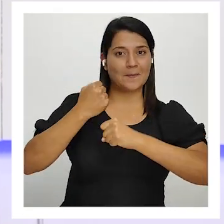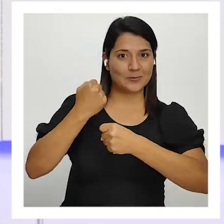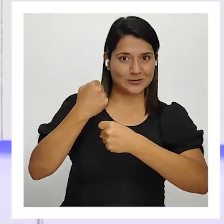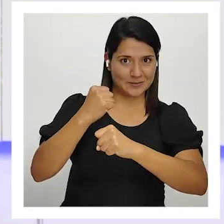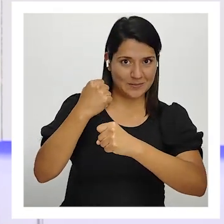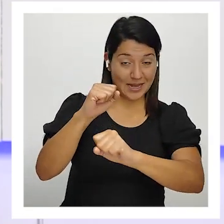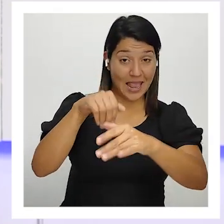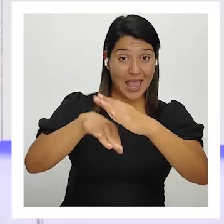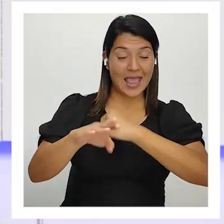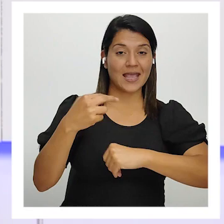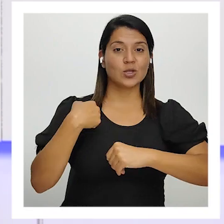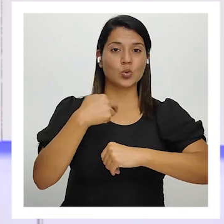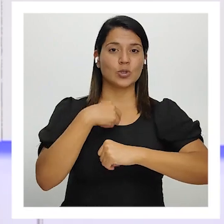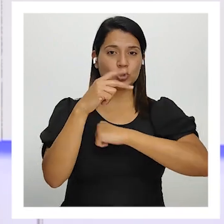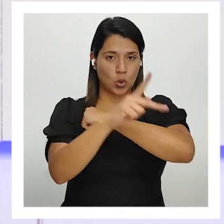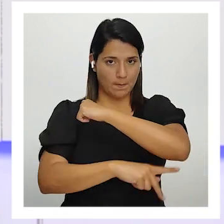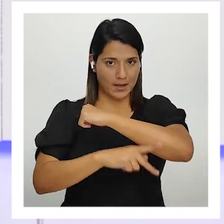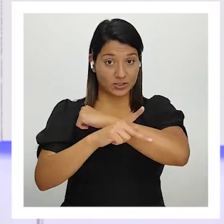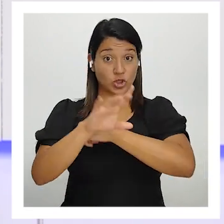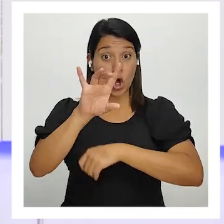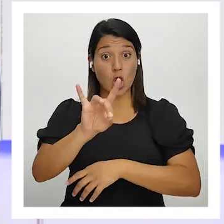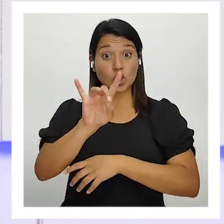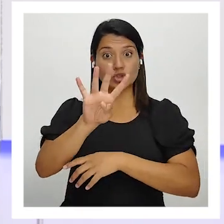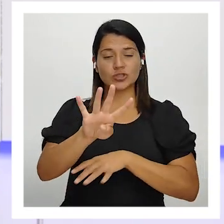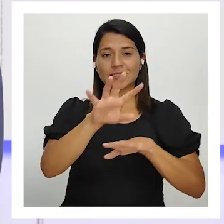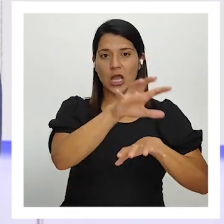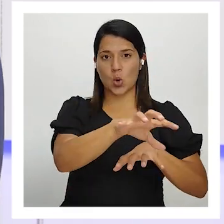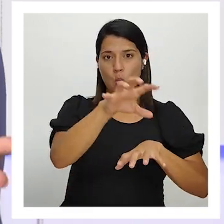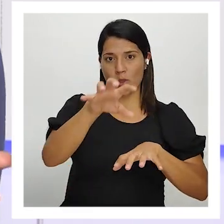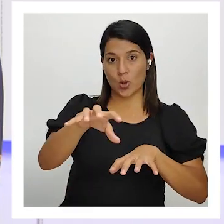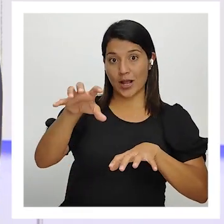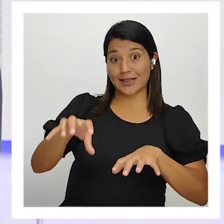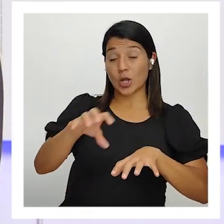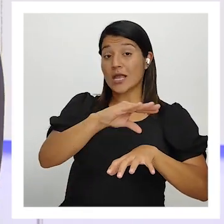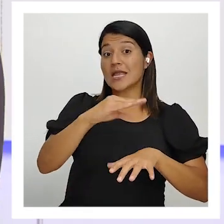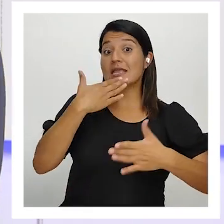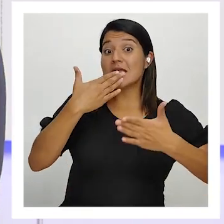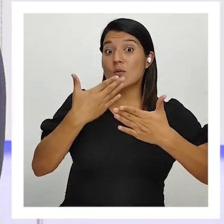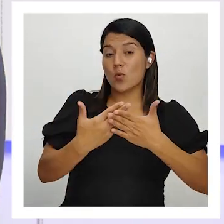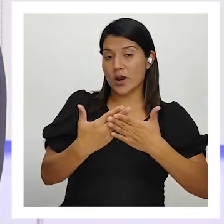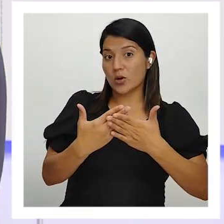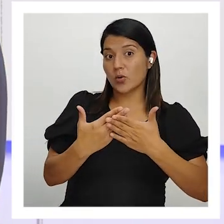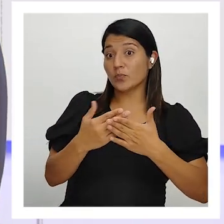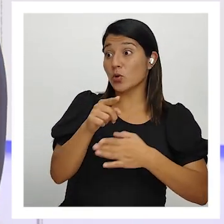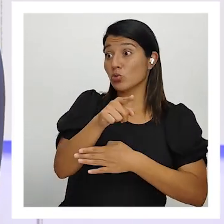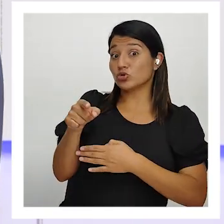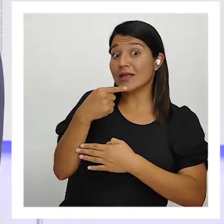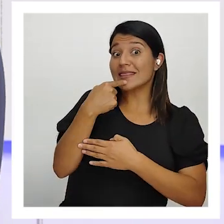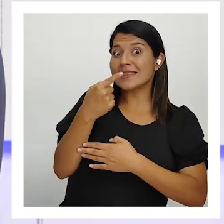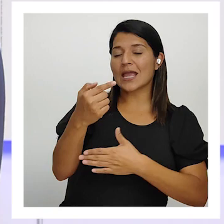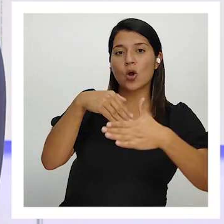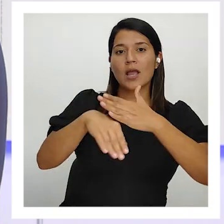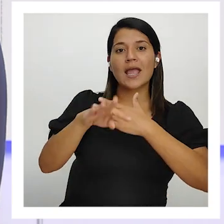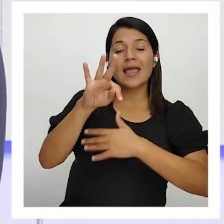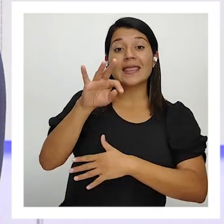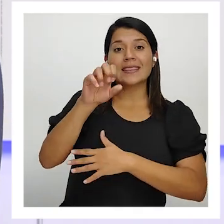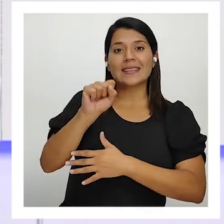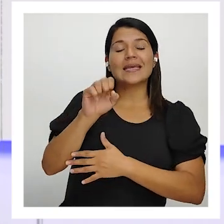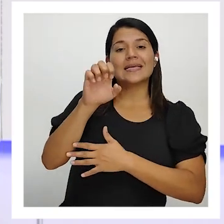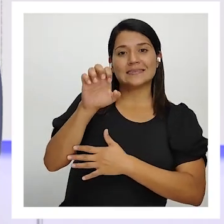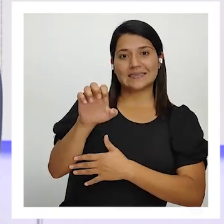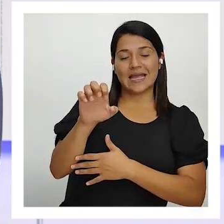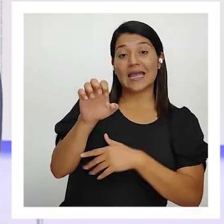Son 84 cantones en total. Y bueno, esta, según ustedes lo han dicho en el Tribunal Supremo de Elecciones, será la elección